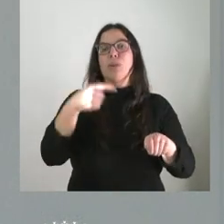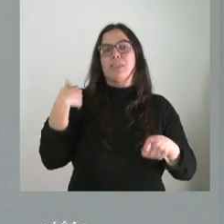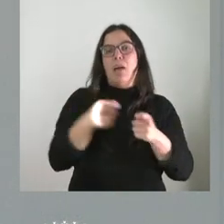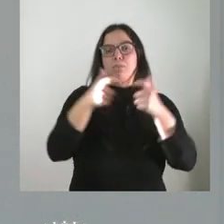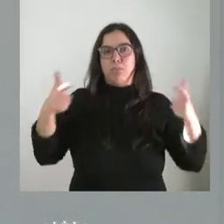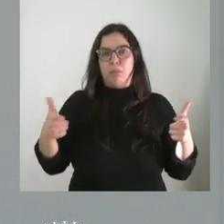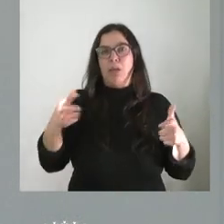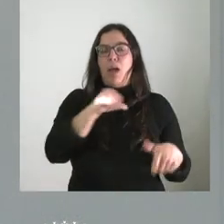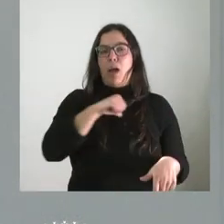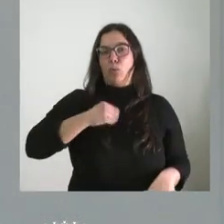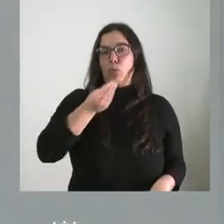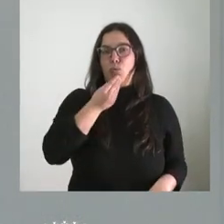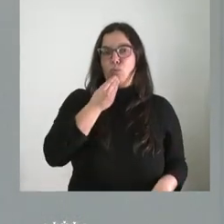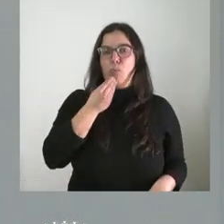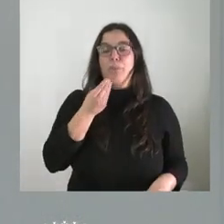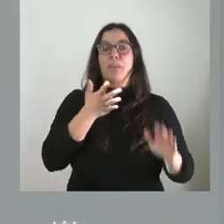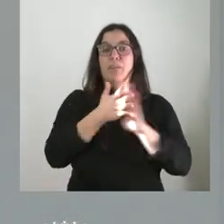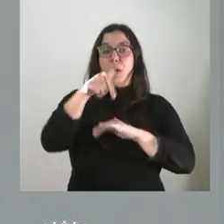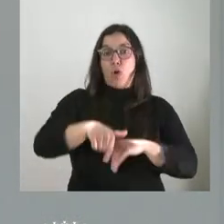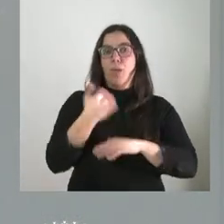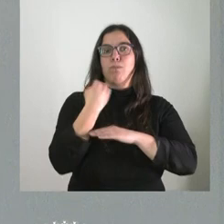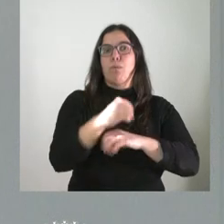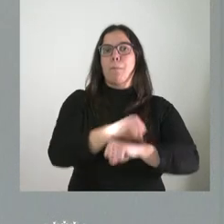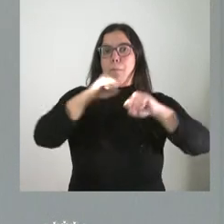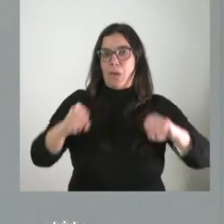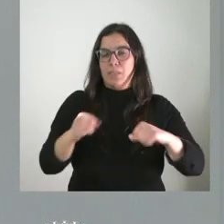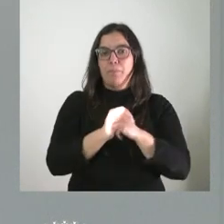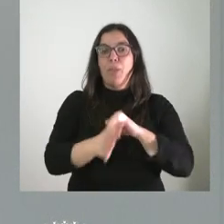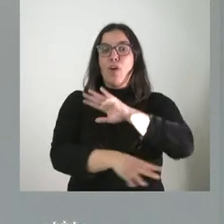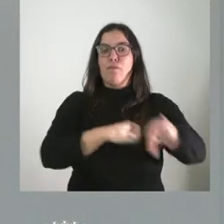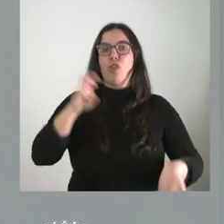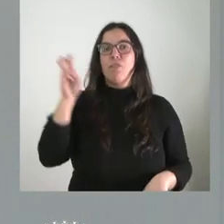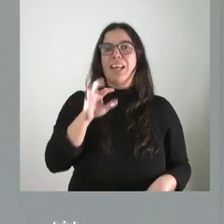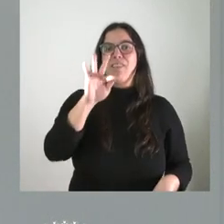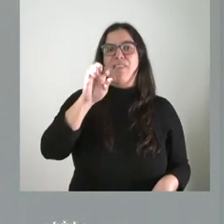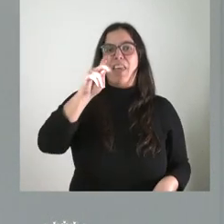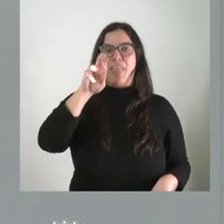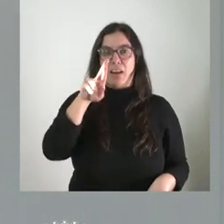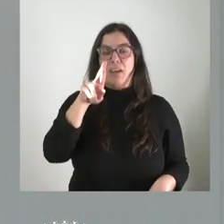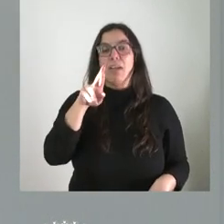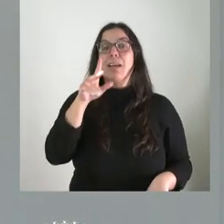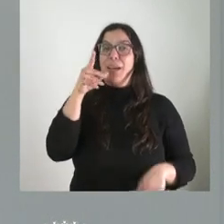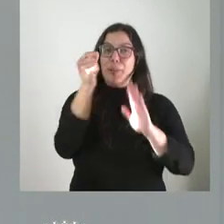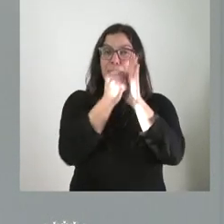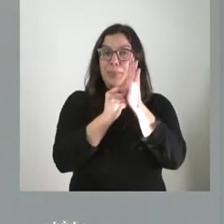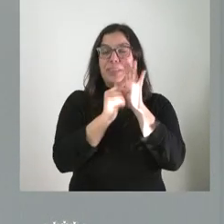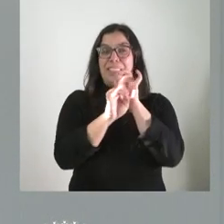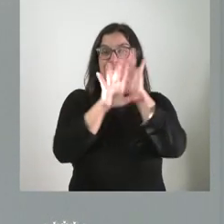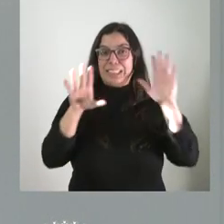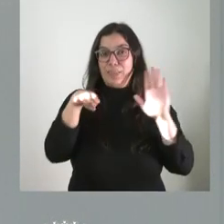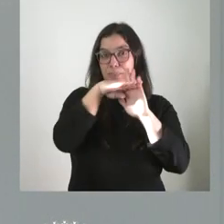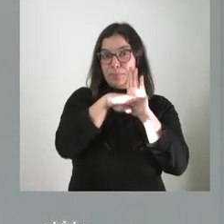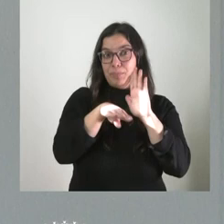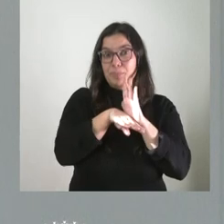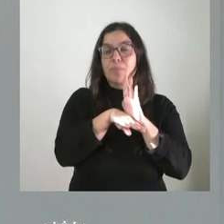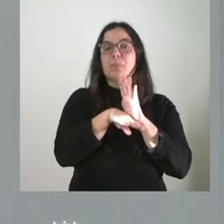instalaciones en autoconsumo esto lo venimos a reforzar hoy son fondos feder y tienen ustedes la relación concreta de